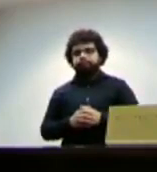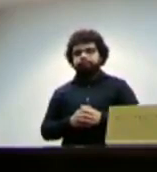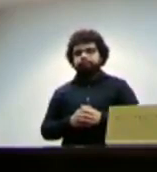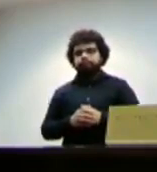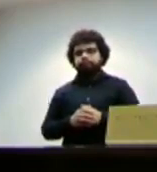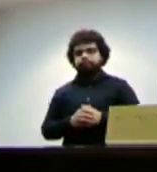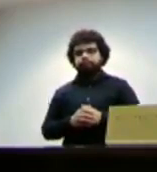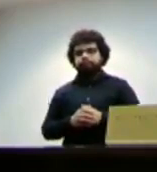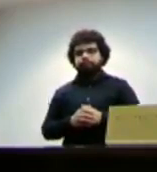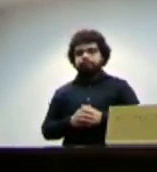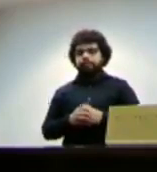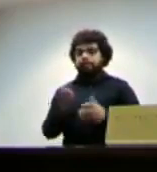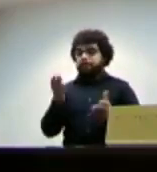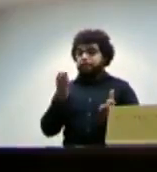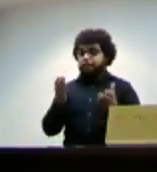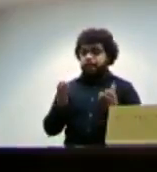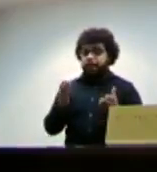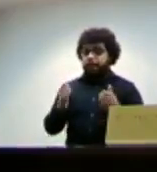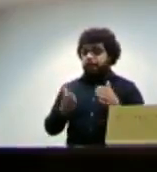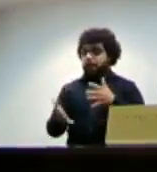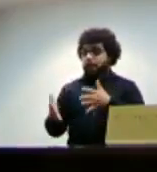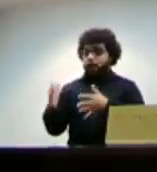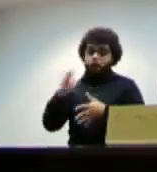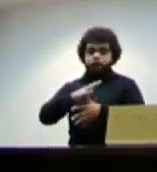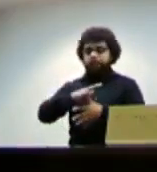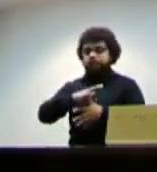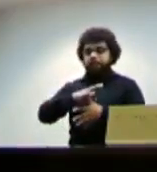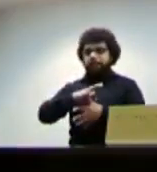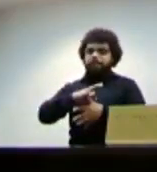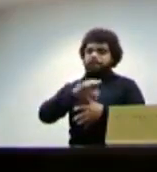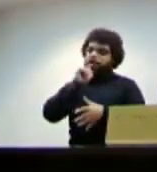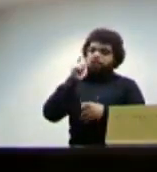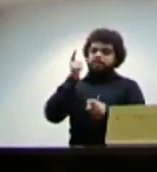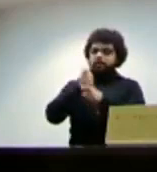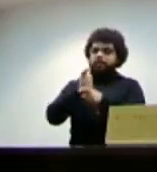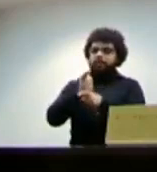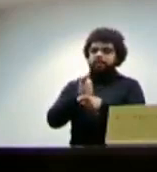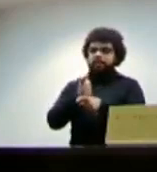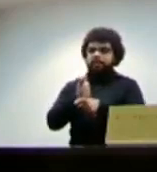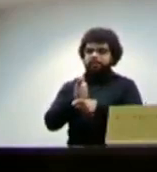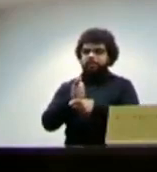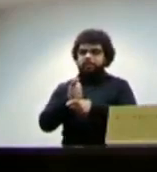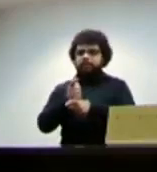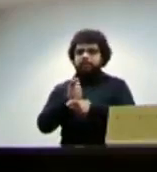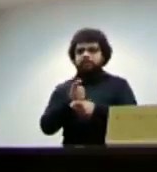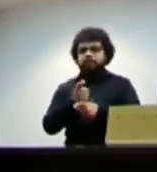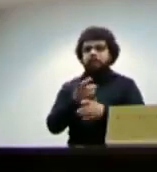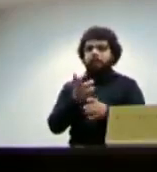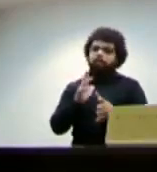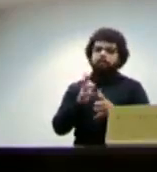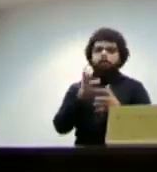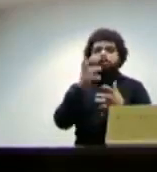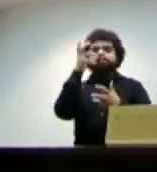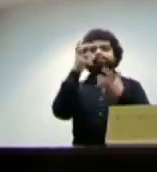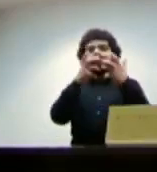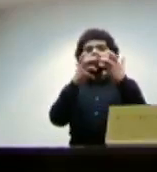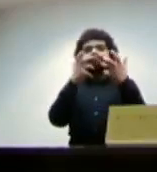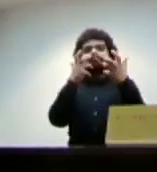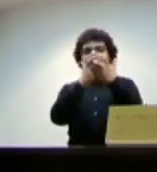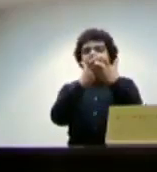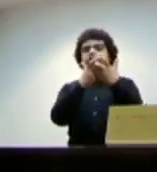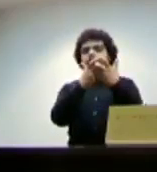Quizás la palabra óptima no es la correcta, ¿verdad? La palabra es adecuado. Nosotros damos un mantenimiento